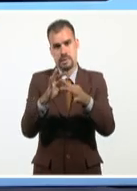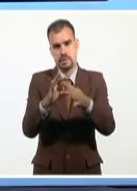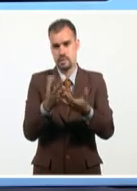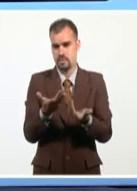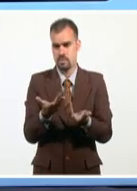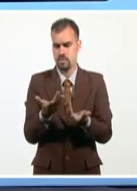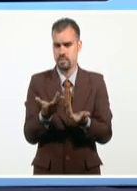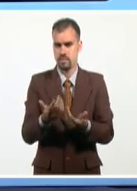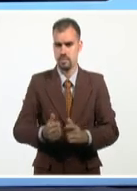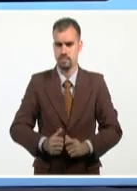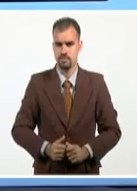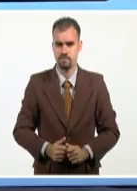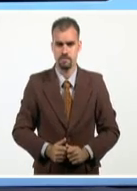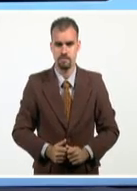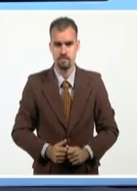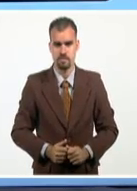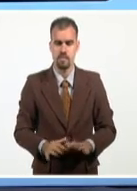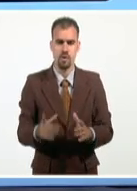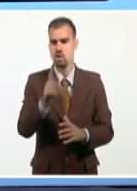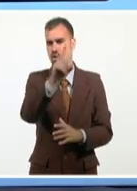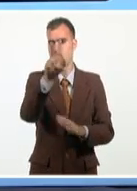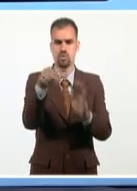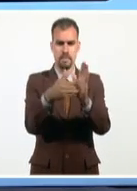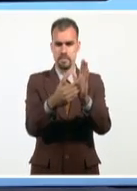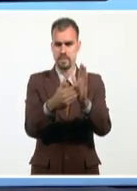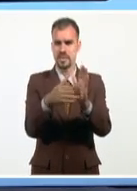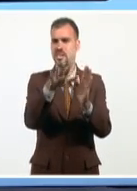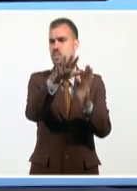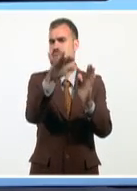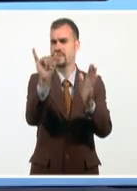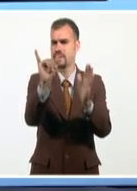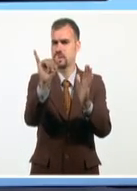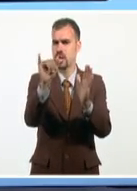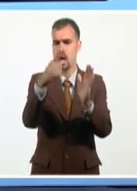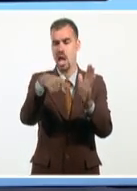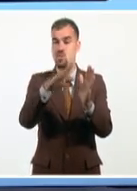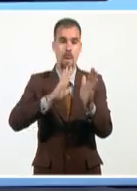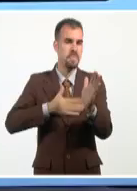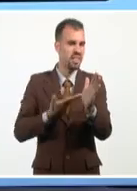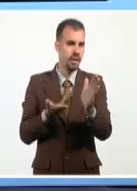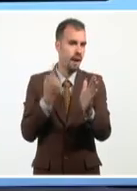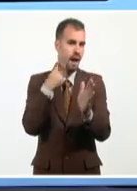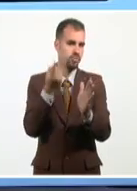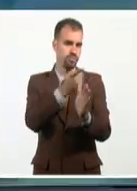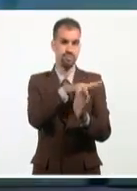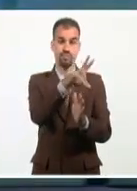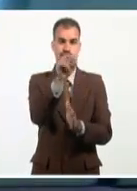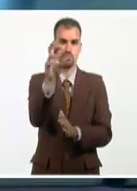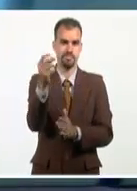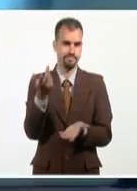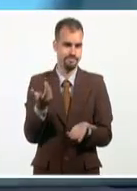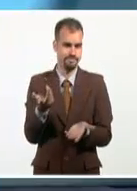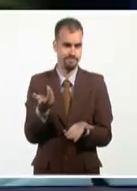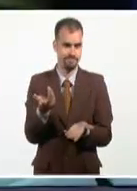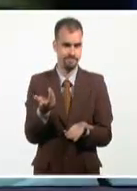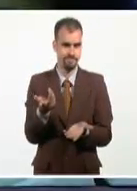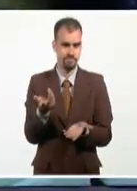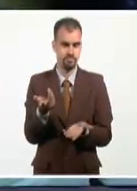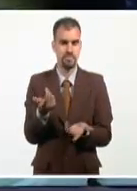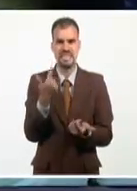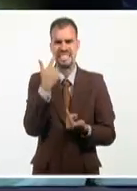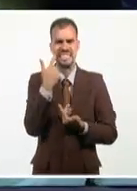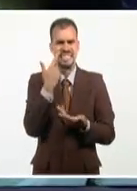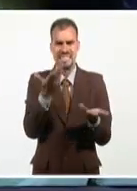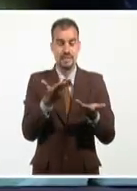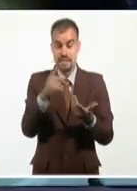referencia los 12.056 contagios reportados en 2020. Sobrecogedor es que los científicos que llevan a punta